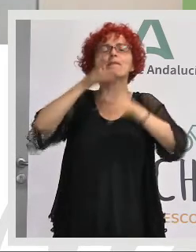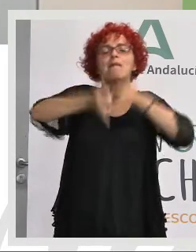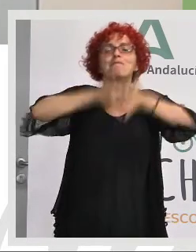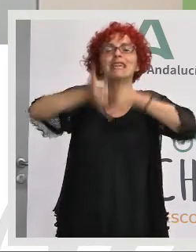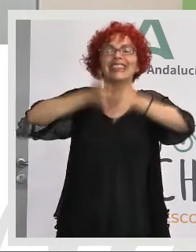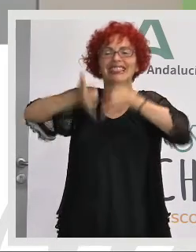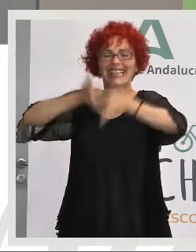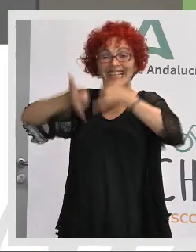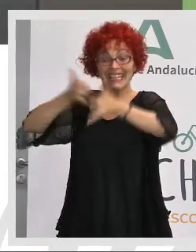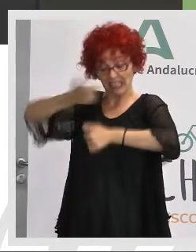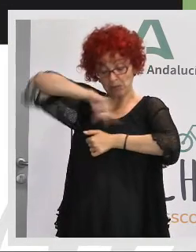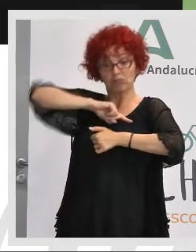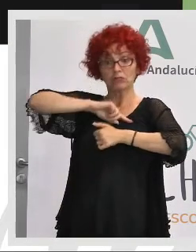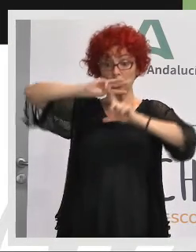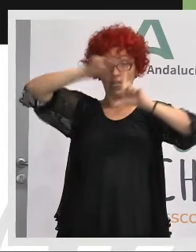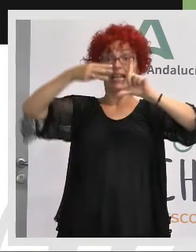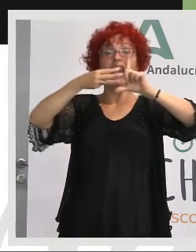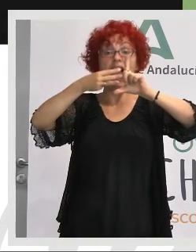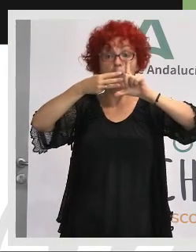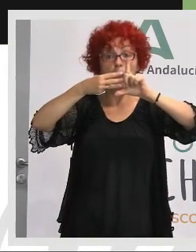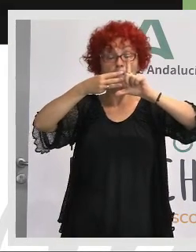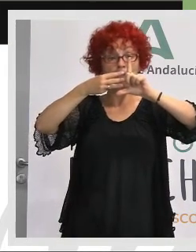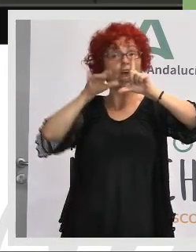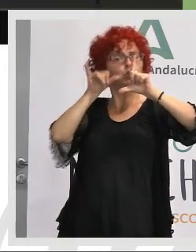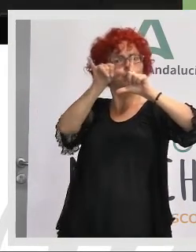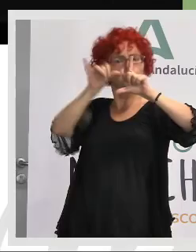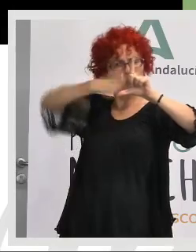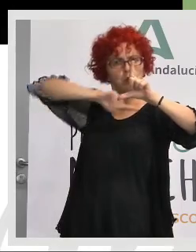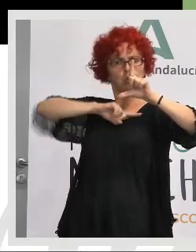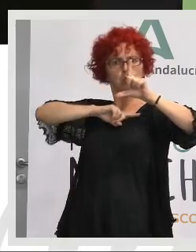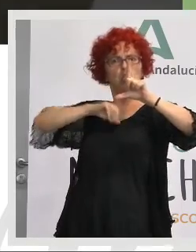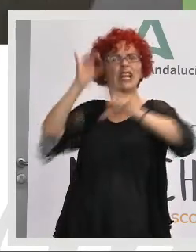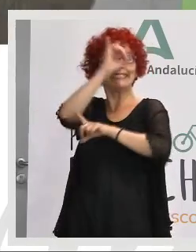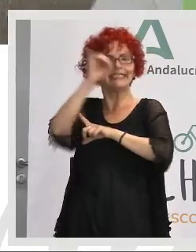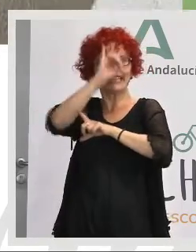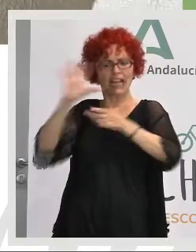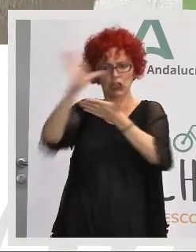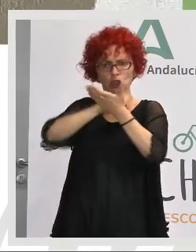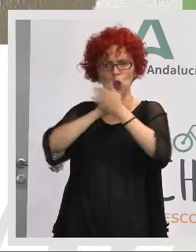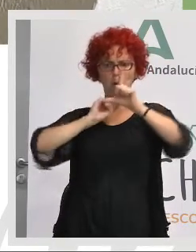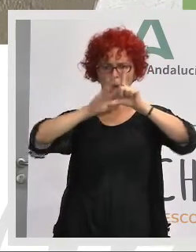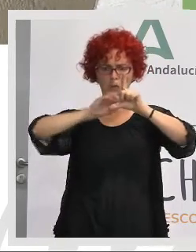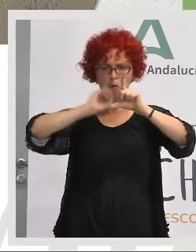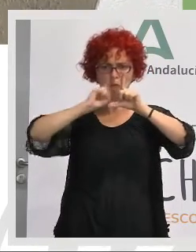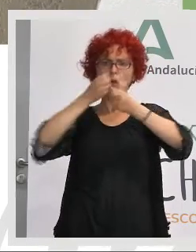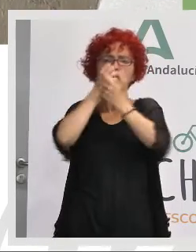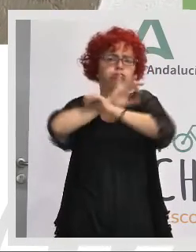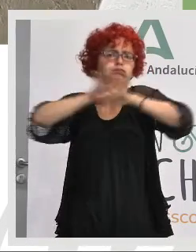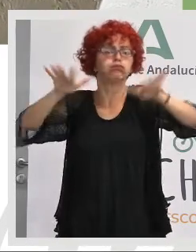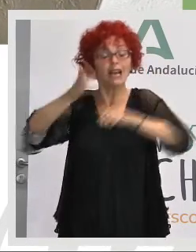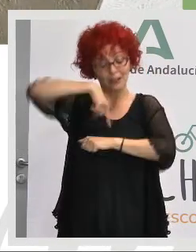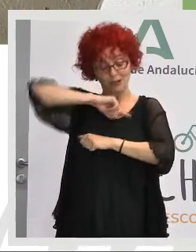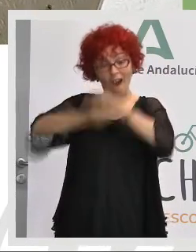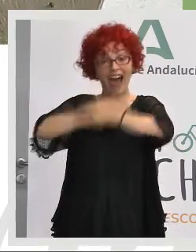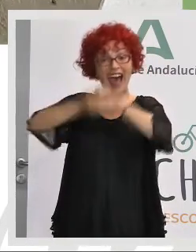en robótica. Publicados en la red de Scratch para todo el mundo. ¡Ja! Ponemos en marcha nuestro servicio de préstamo